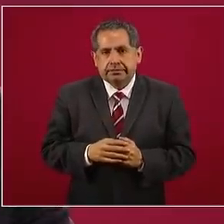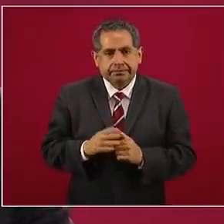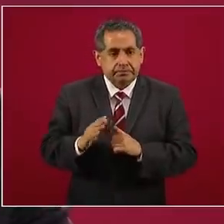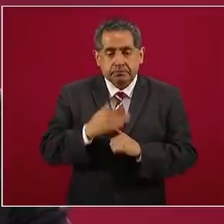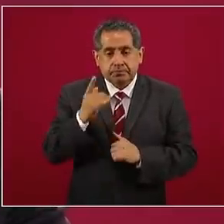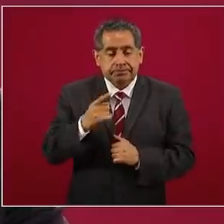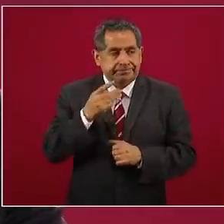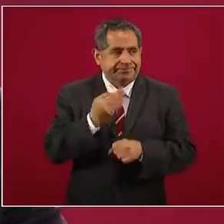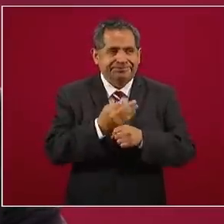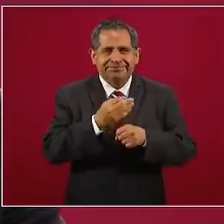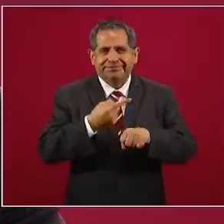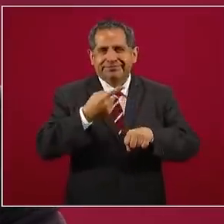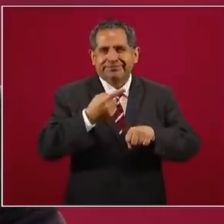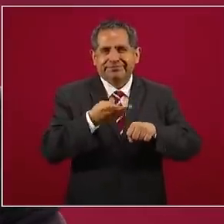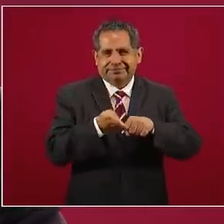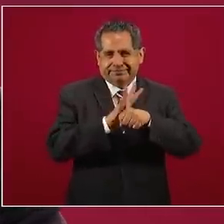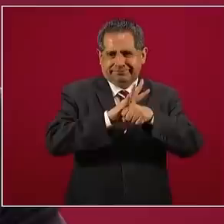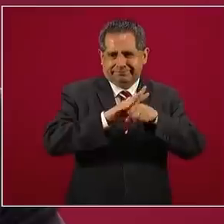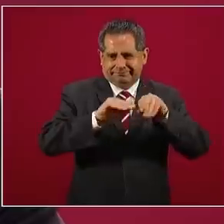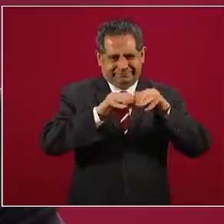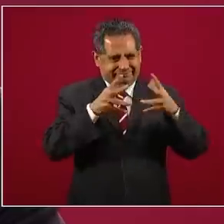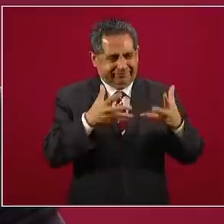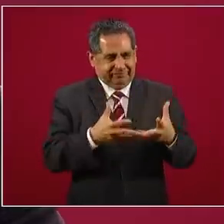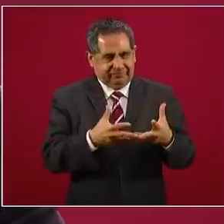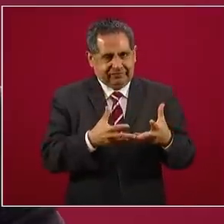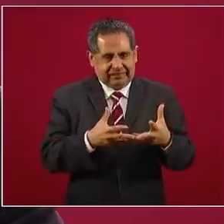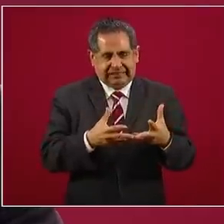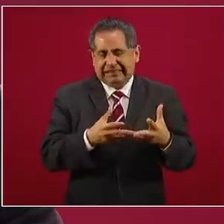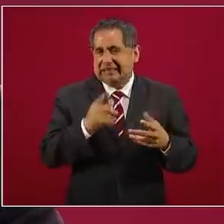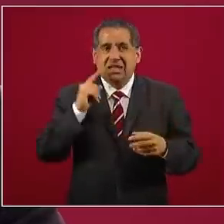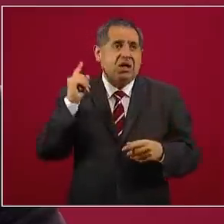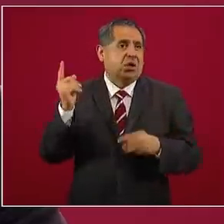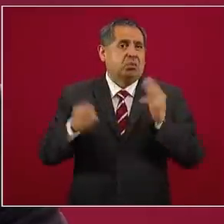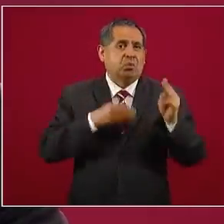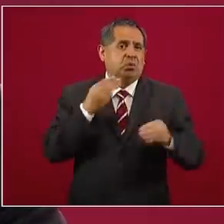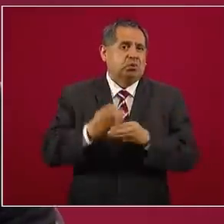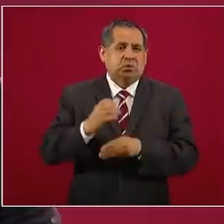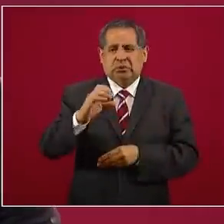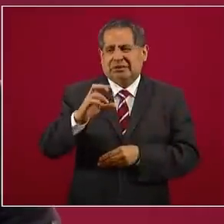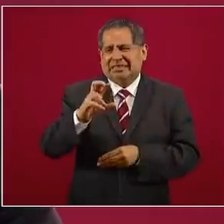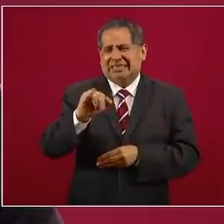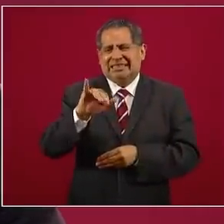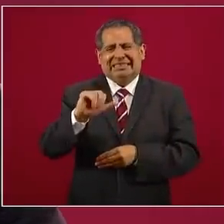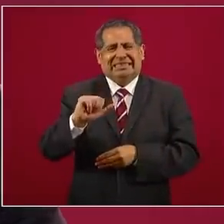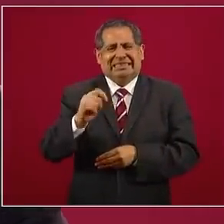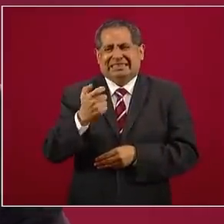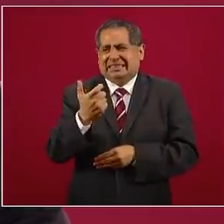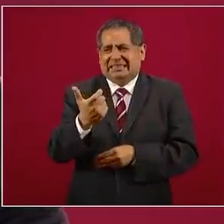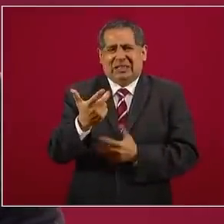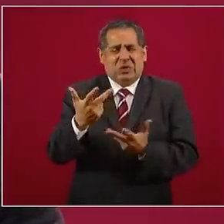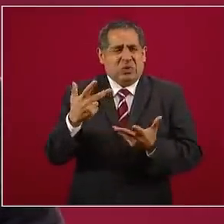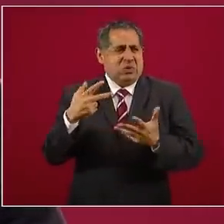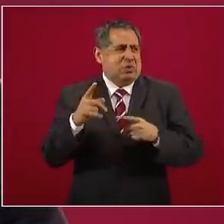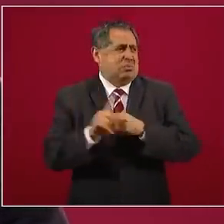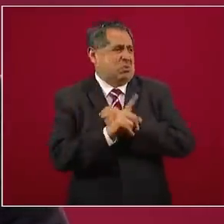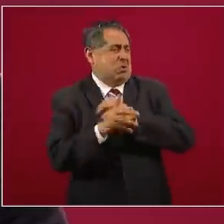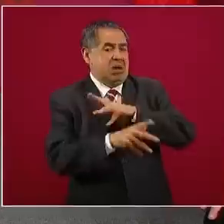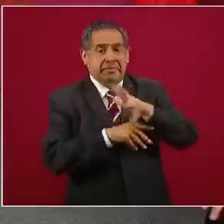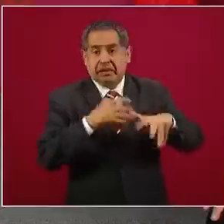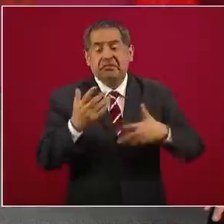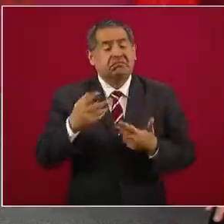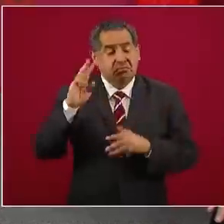la pandemia precipitó la crisis económica mundial. Todos los